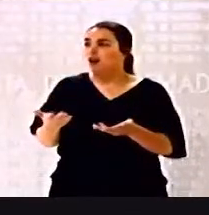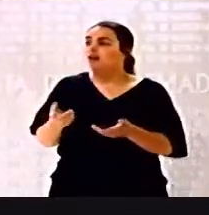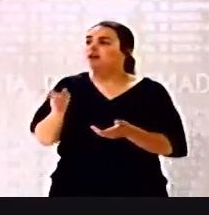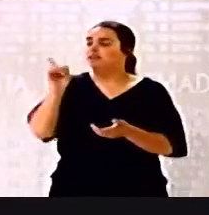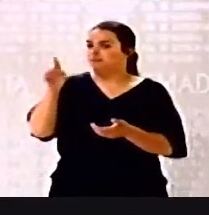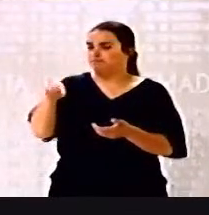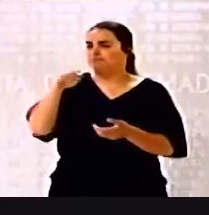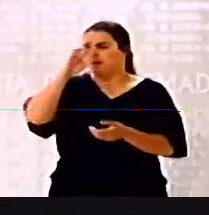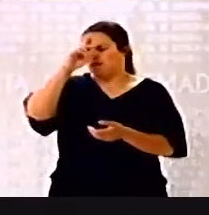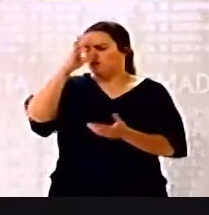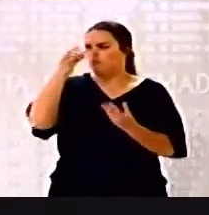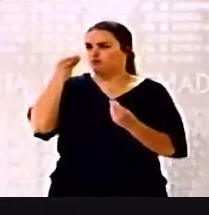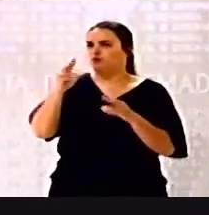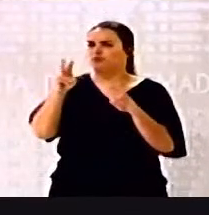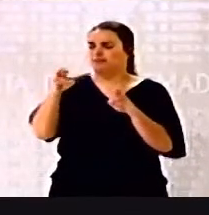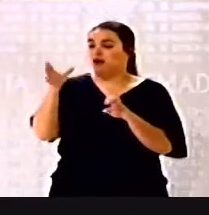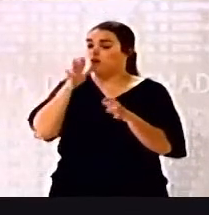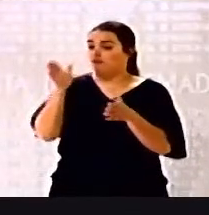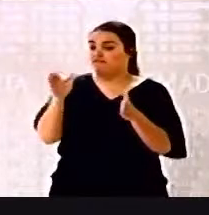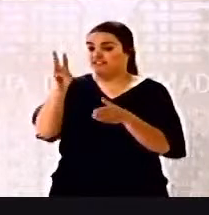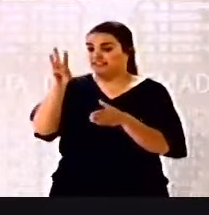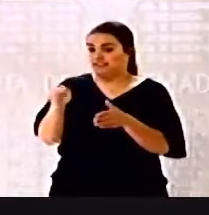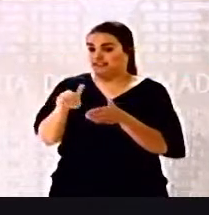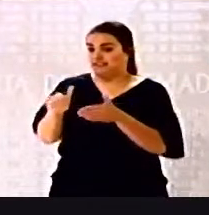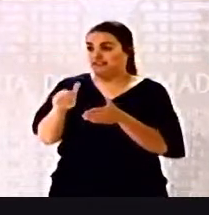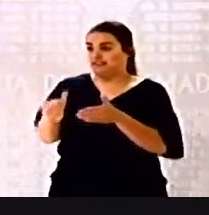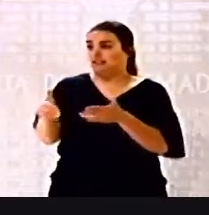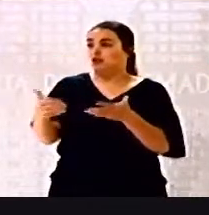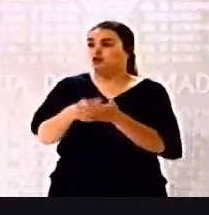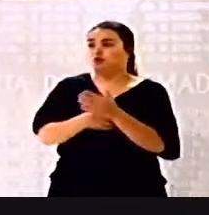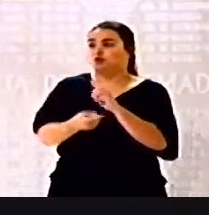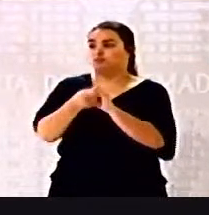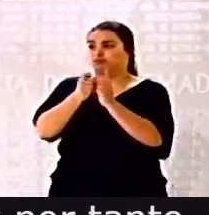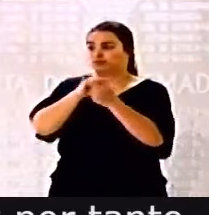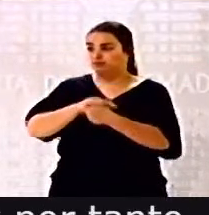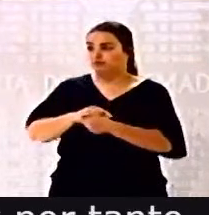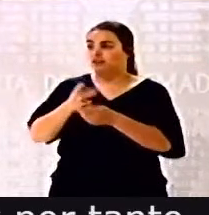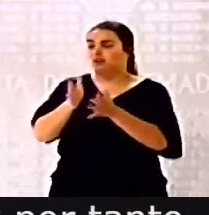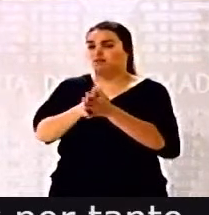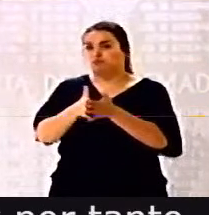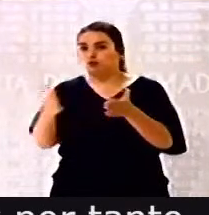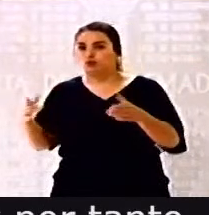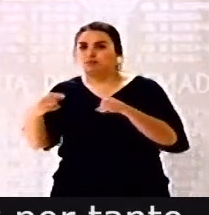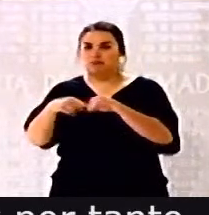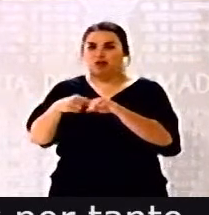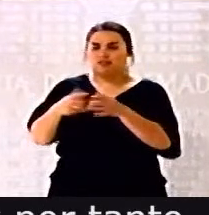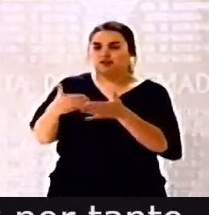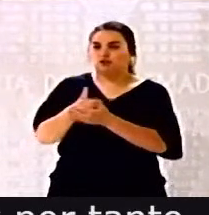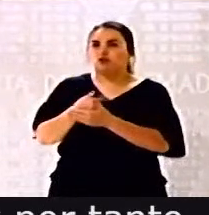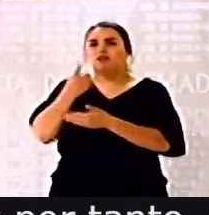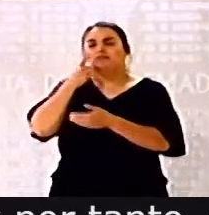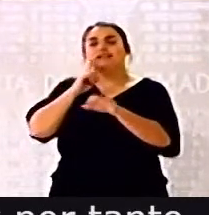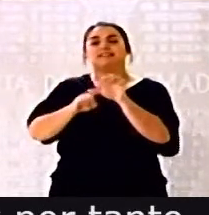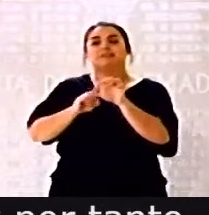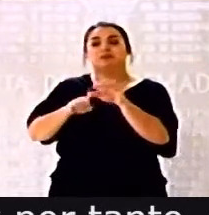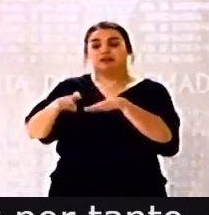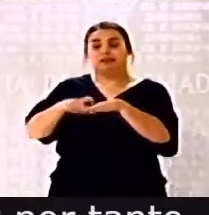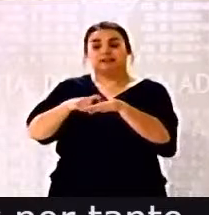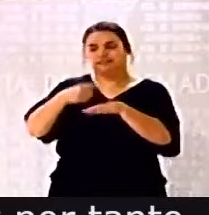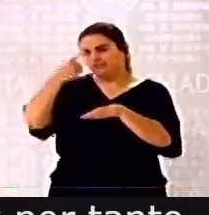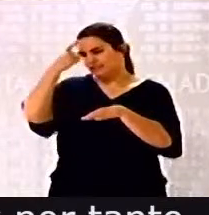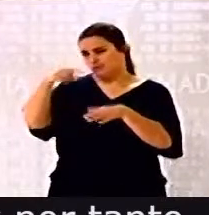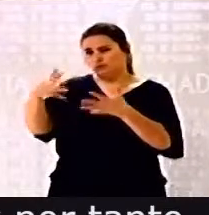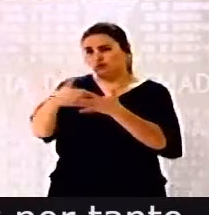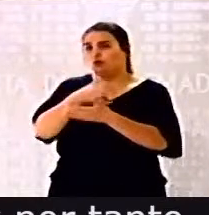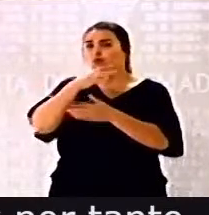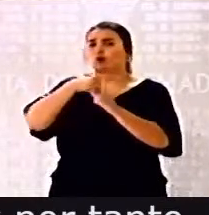que preocupa, y ahora que entramos en la fase 3 y por tanto todo se modificará y se ampliarán los aforos. Extremadura se caracteriza, lo sabemos todos, por